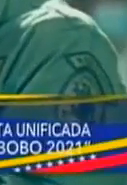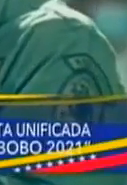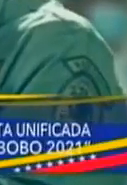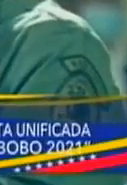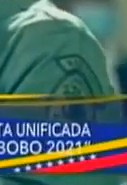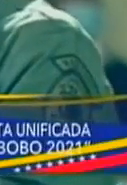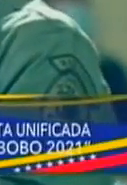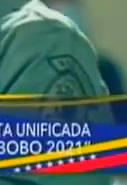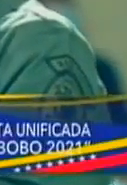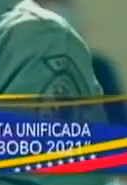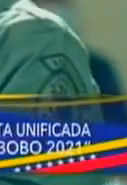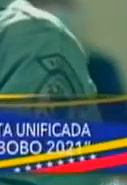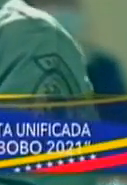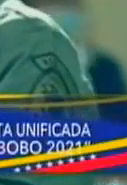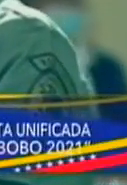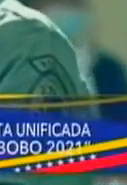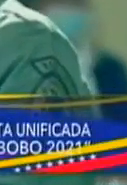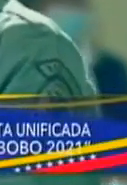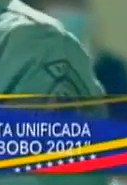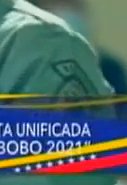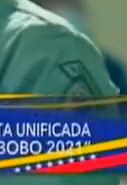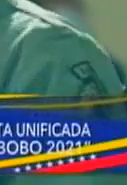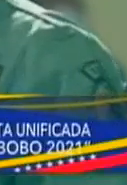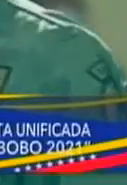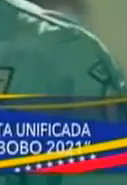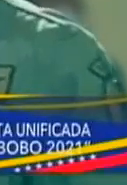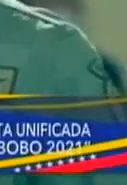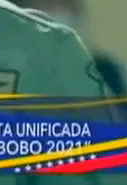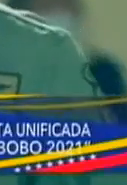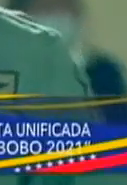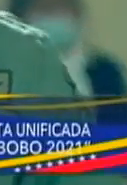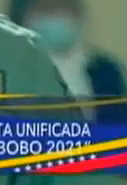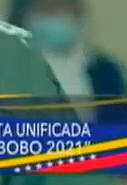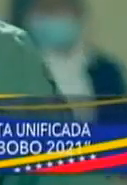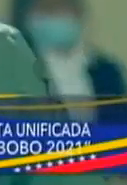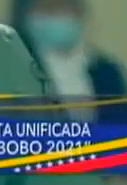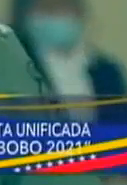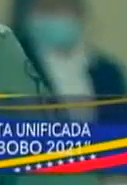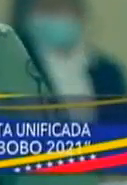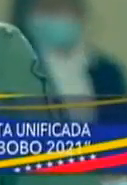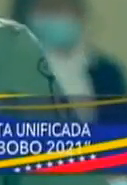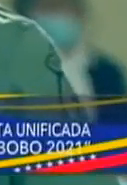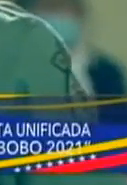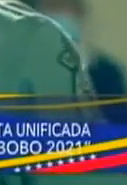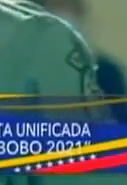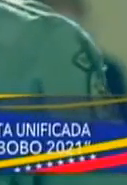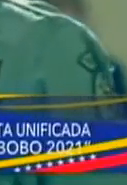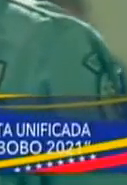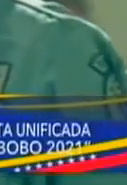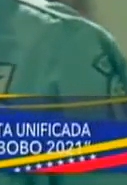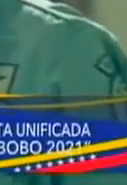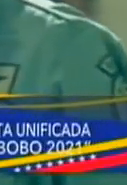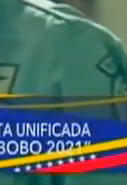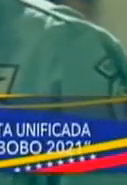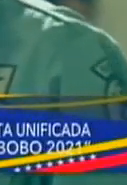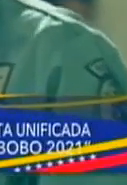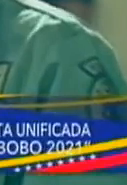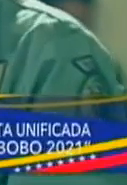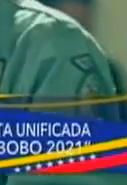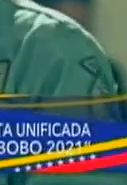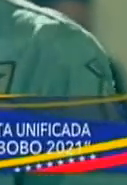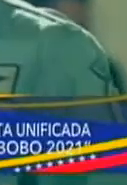del cerebro, la guerra cognitiva. No es nada nuevo en realidad, porque